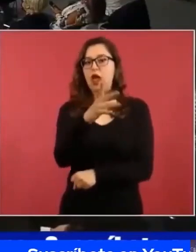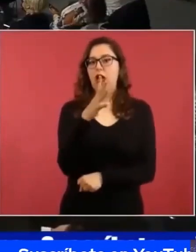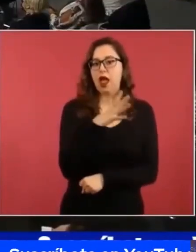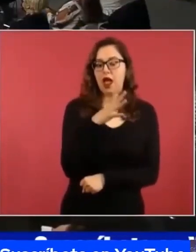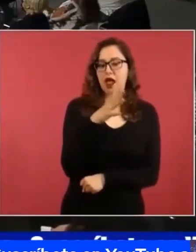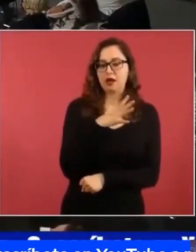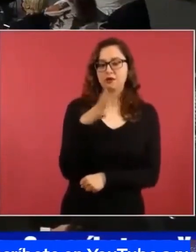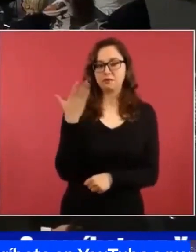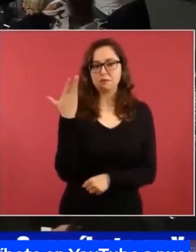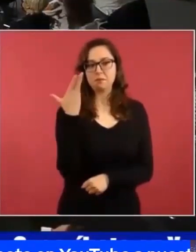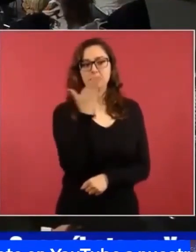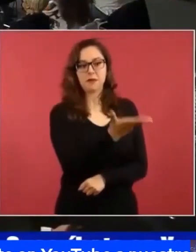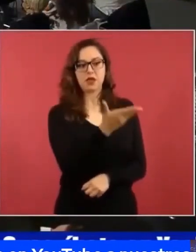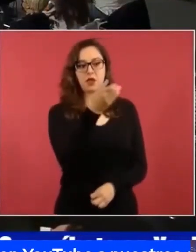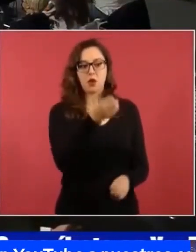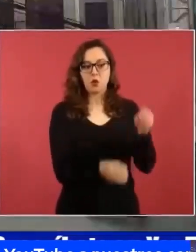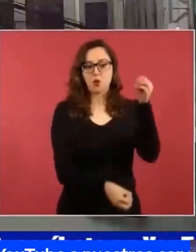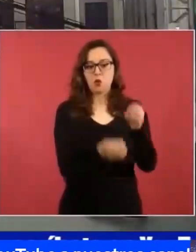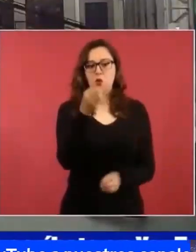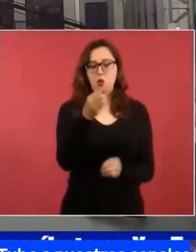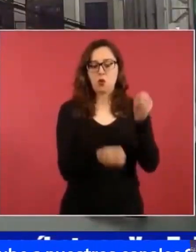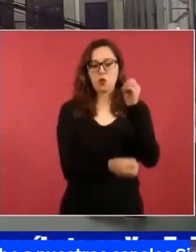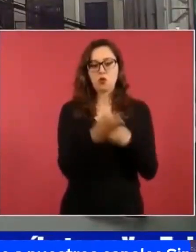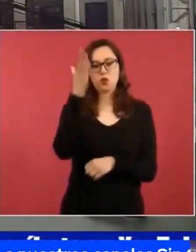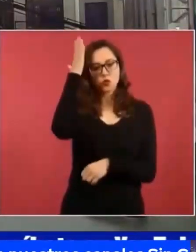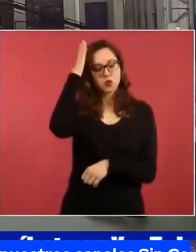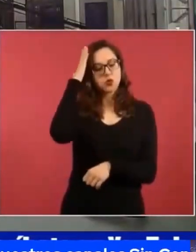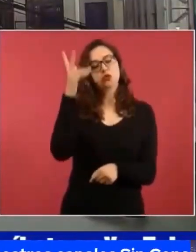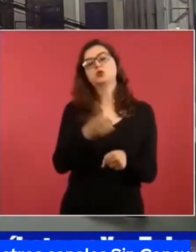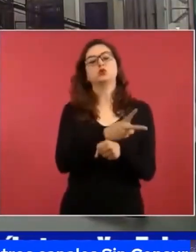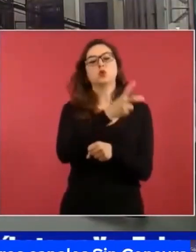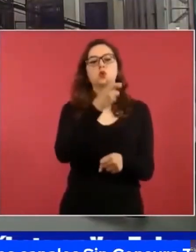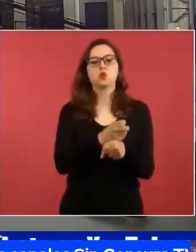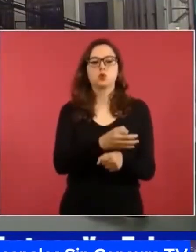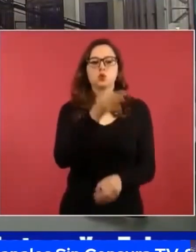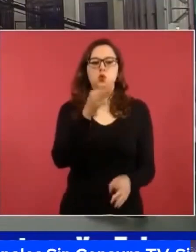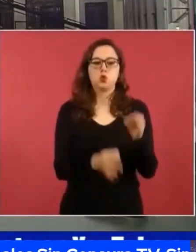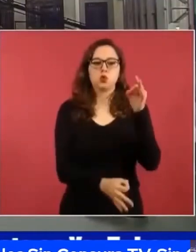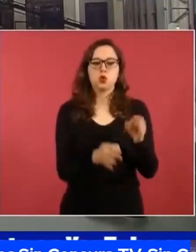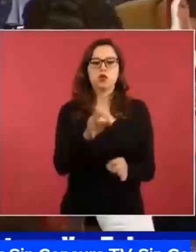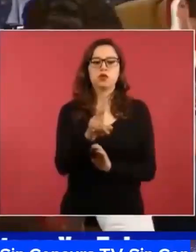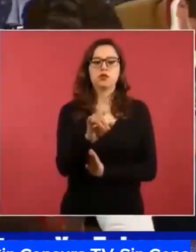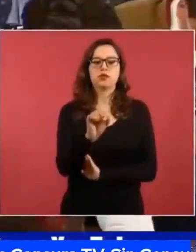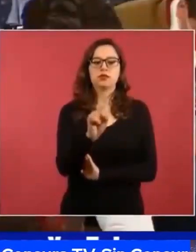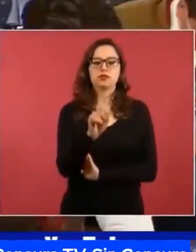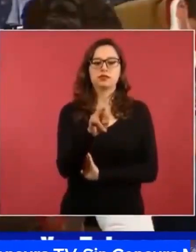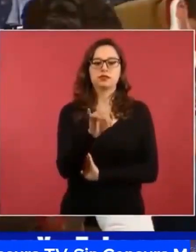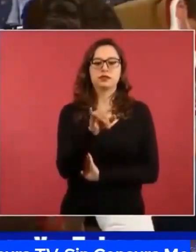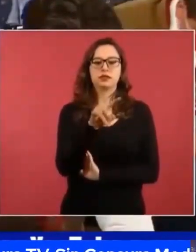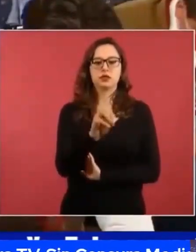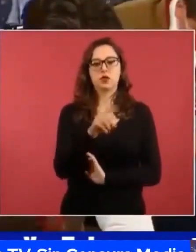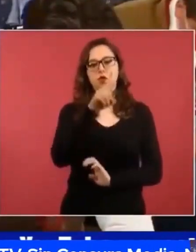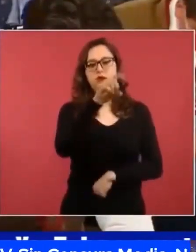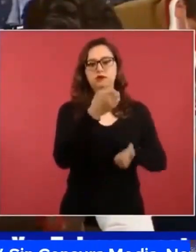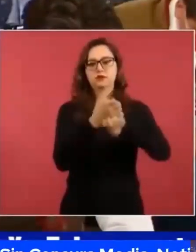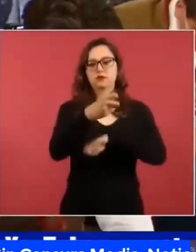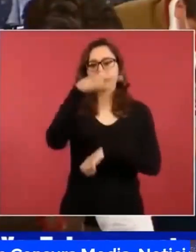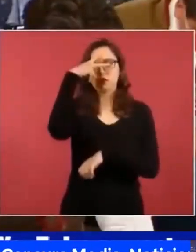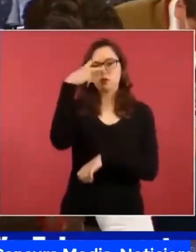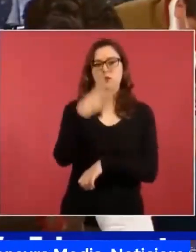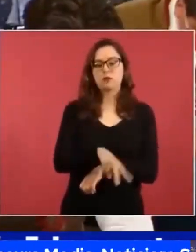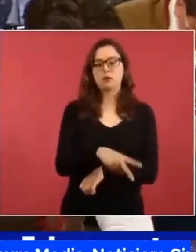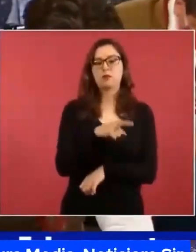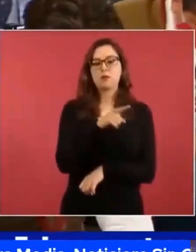un juez titular segundo del segundo juzgado de distrito de procesos penales federales en el Edomex.